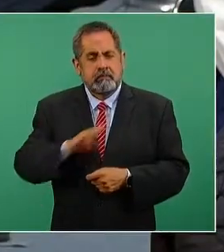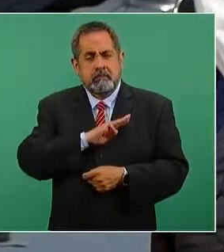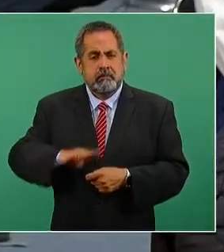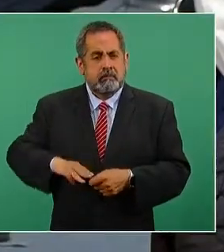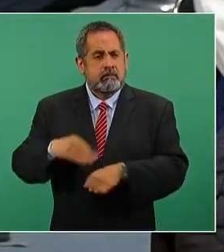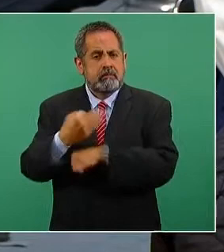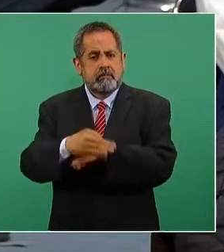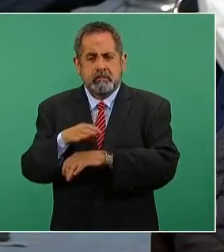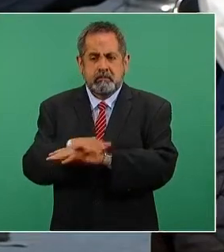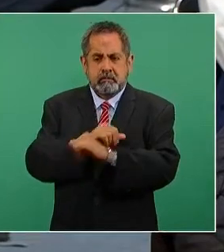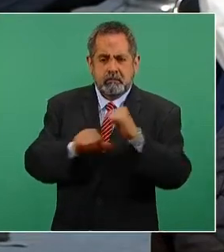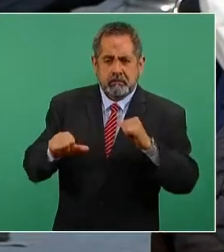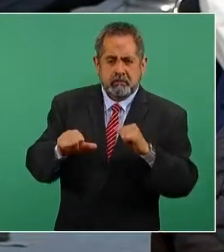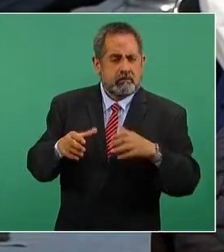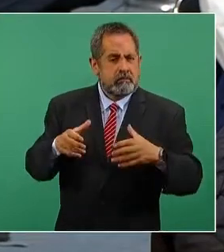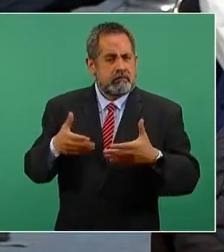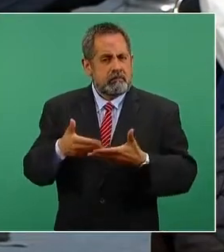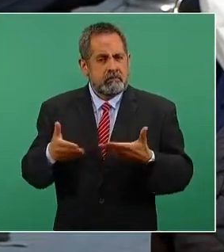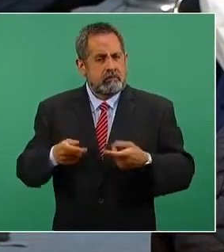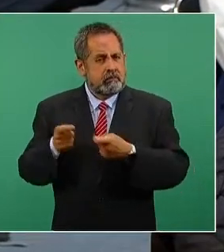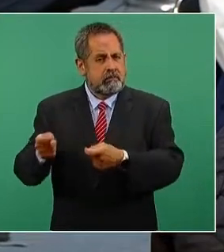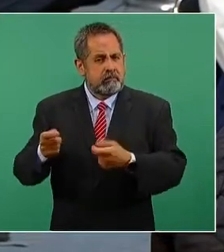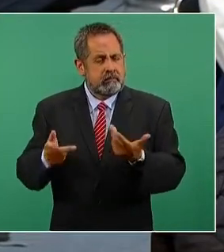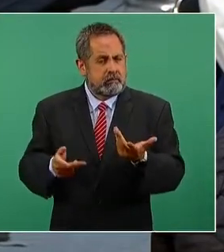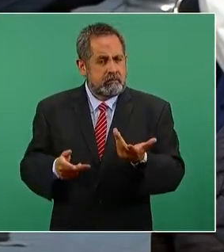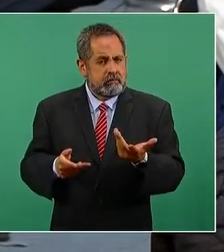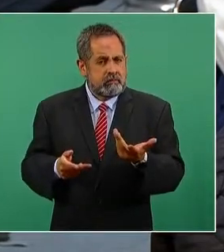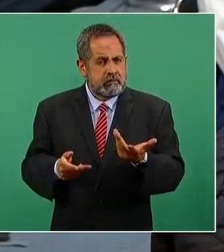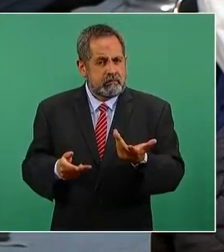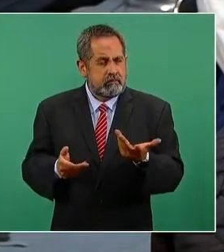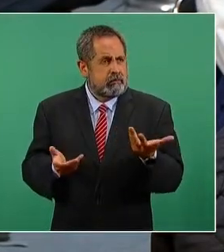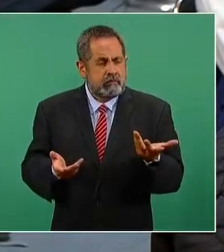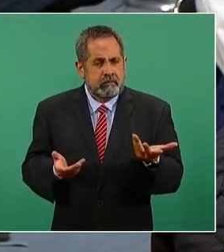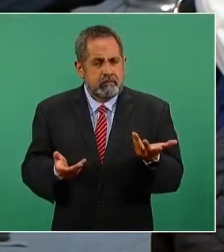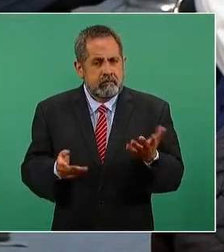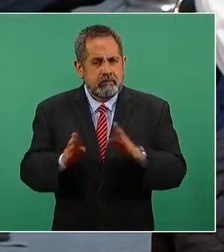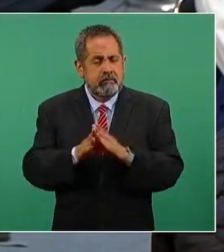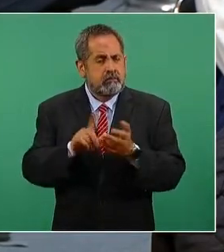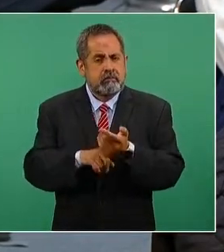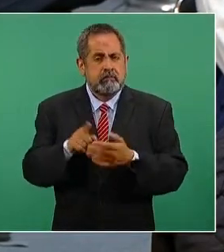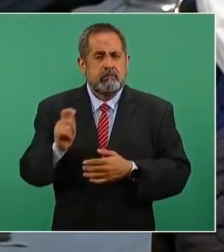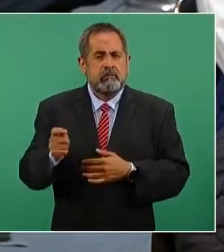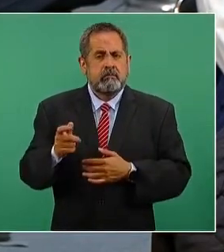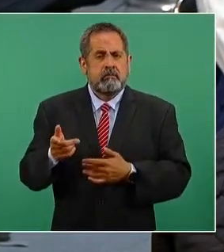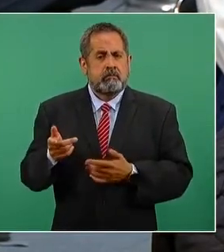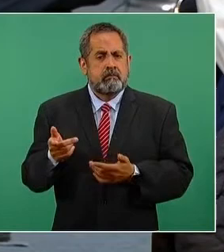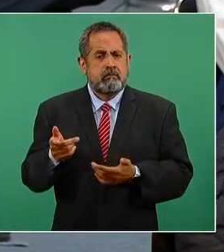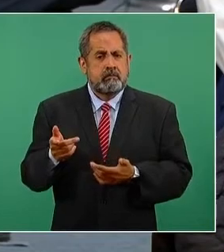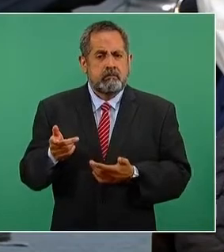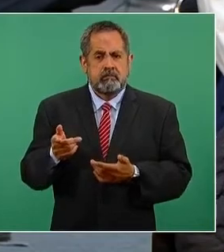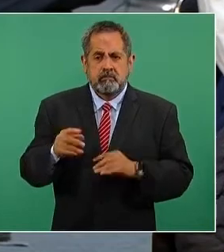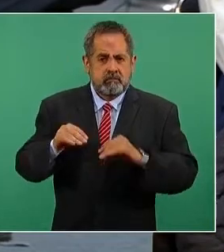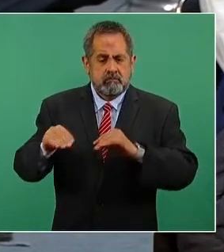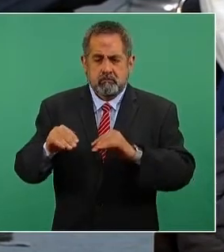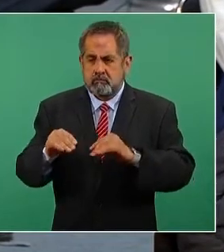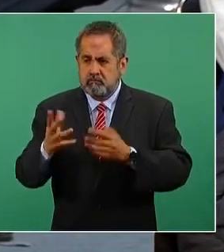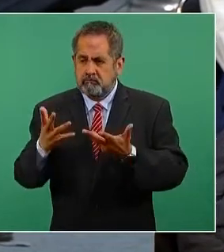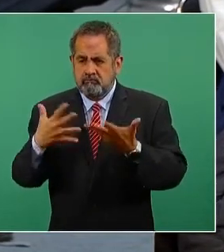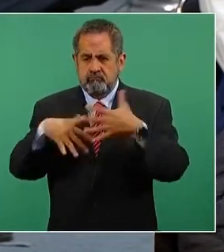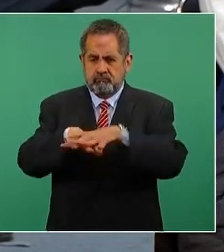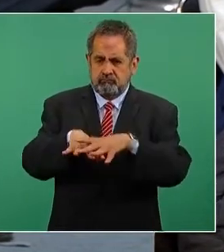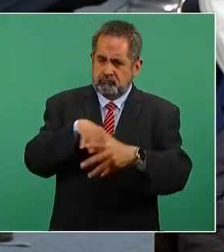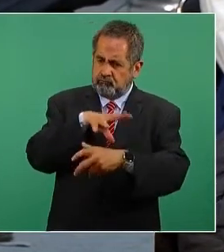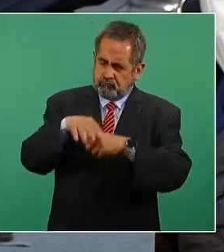interino, sustituto del actual alcalde, pues en un movimiento de inclusión